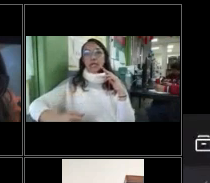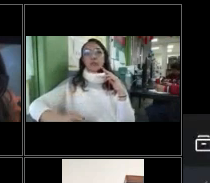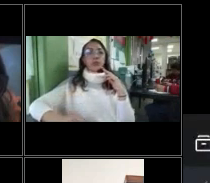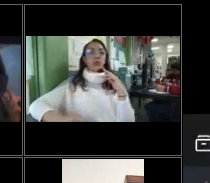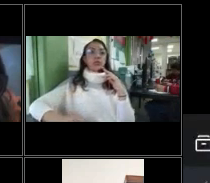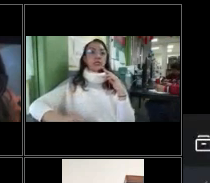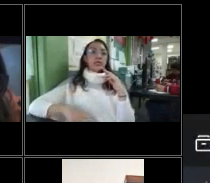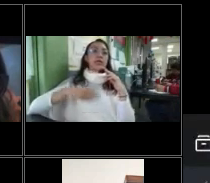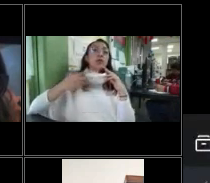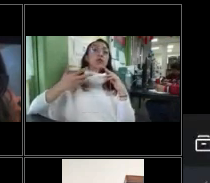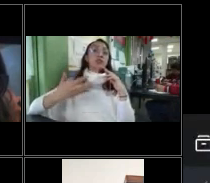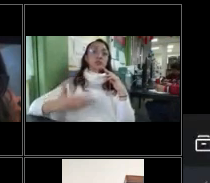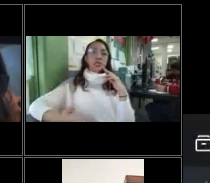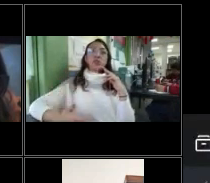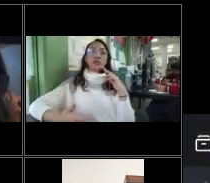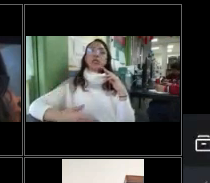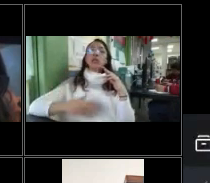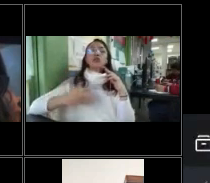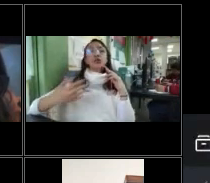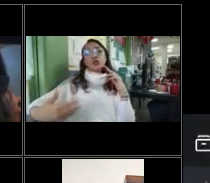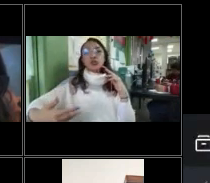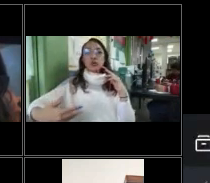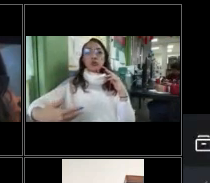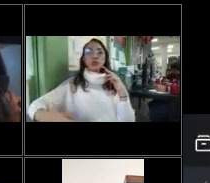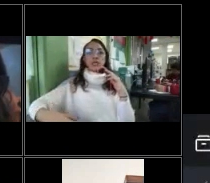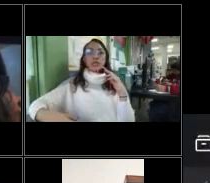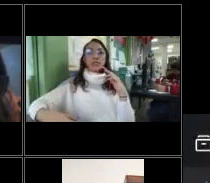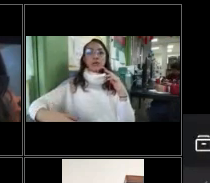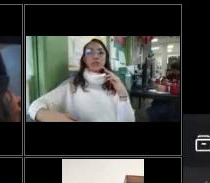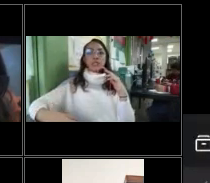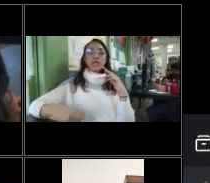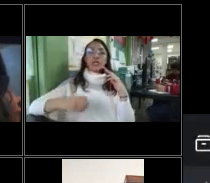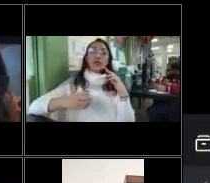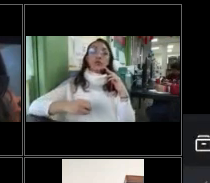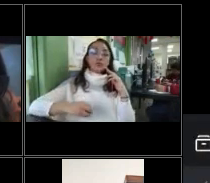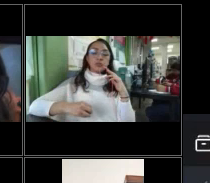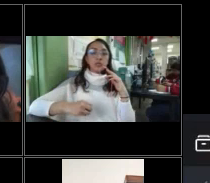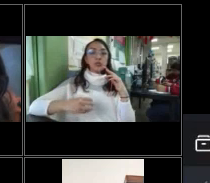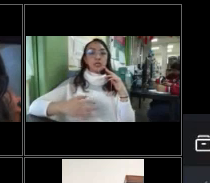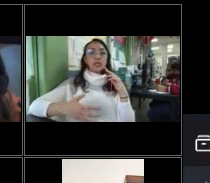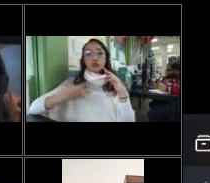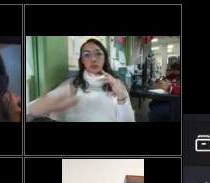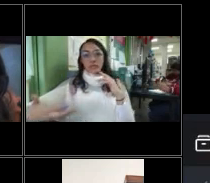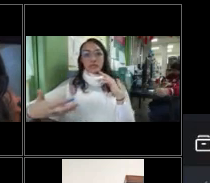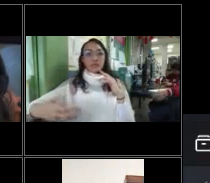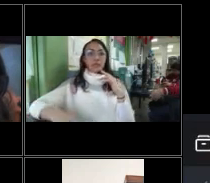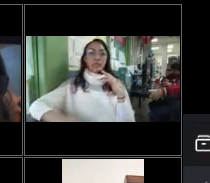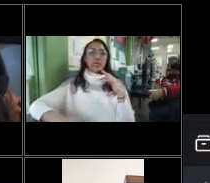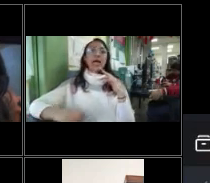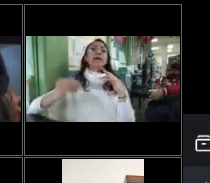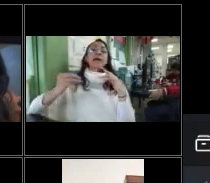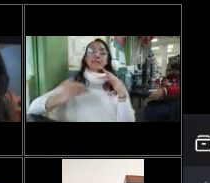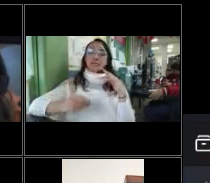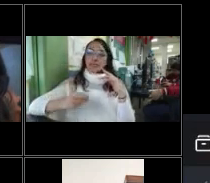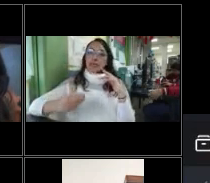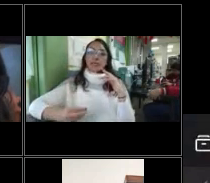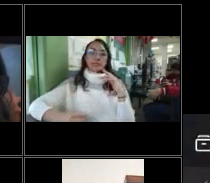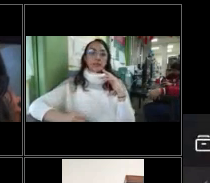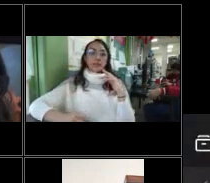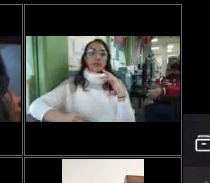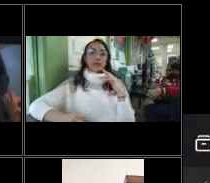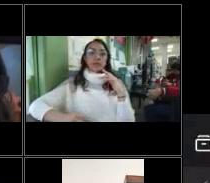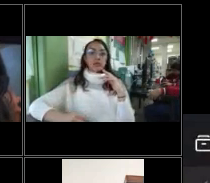qué materiales puedo utilizar, qué conocimiento tienen los otros alumnos de la discapacidad, qué conocimiento tienen los padres de familia